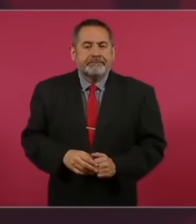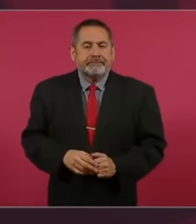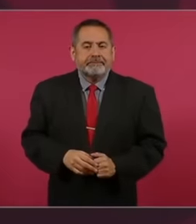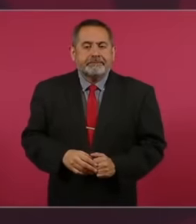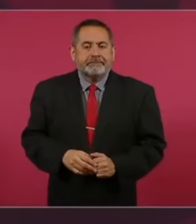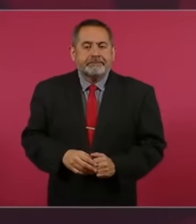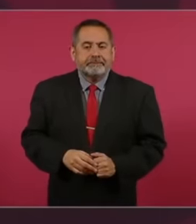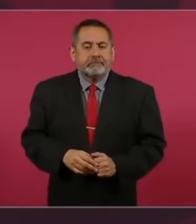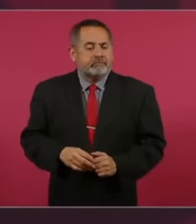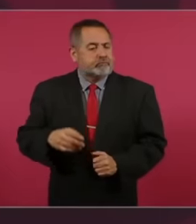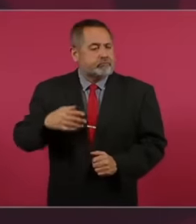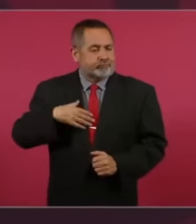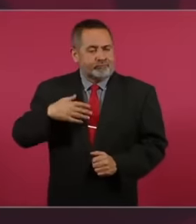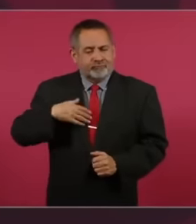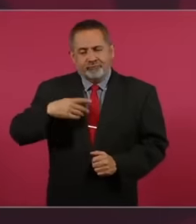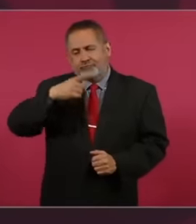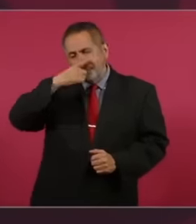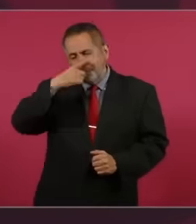cuando sostengo